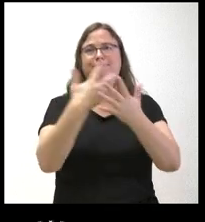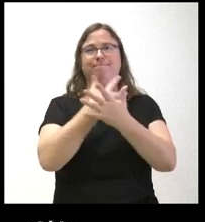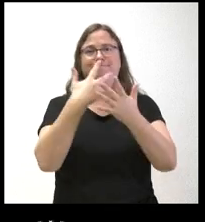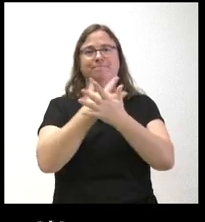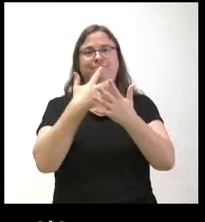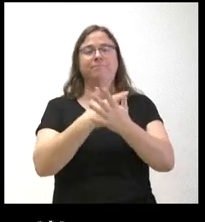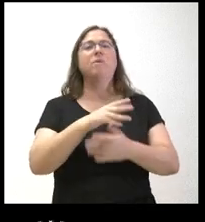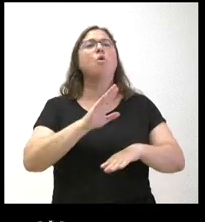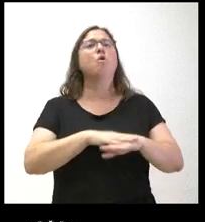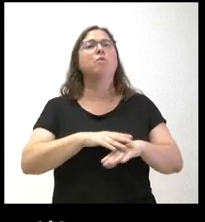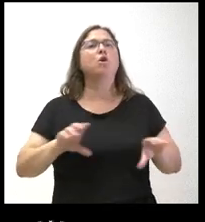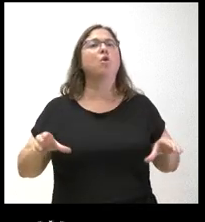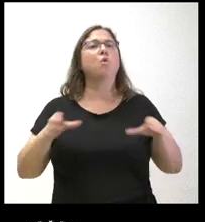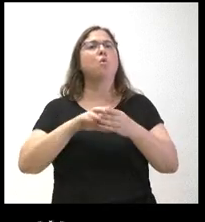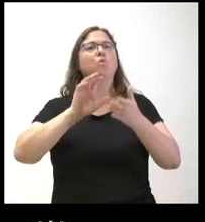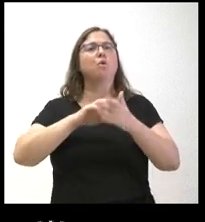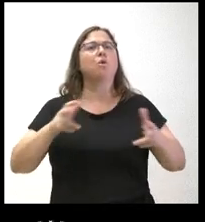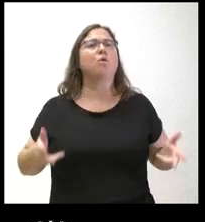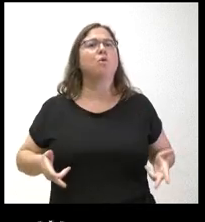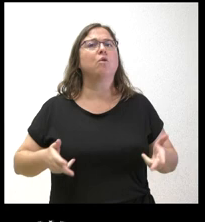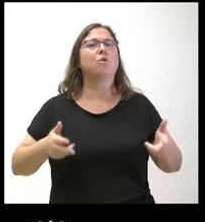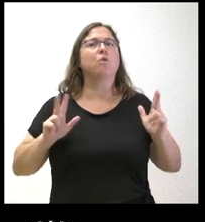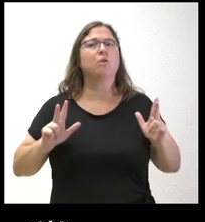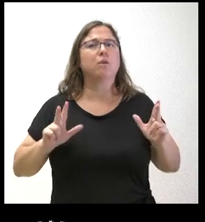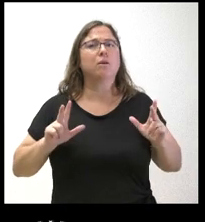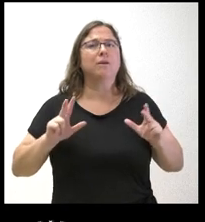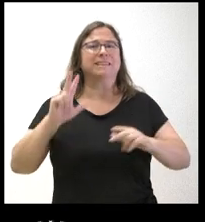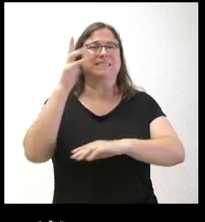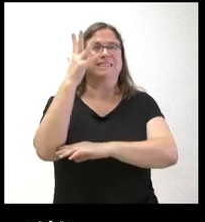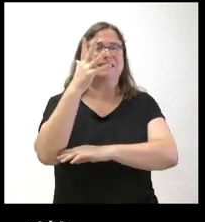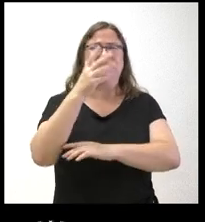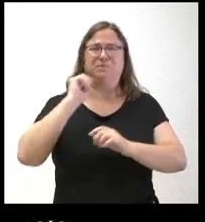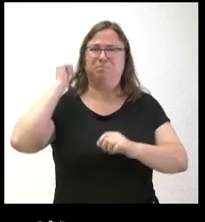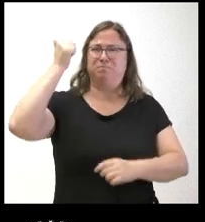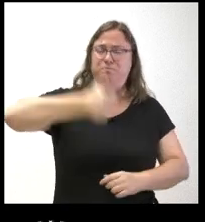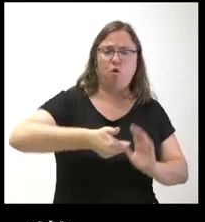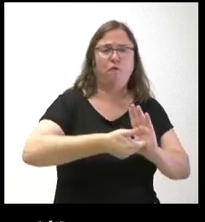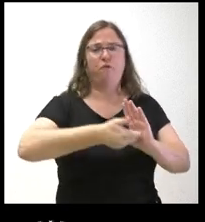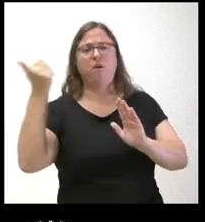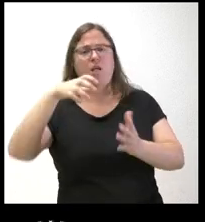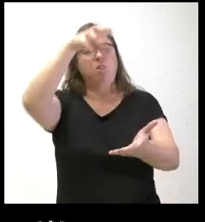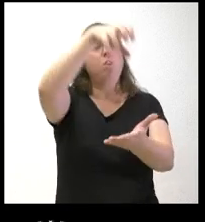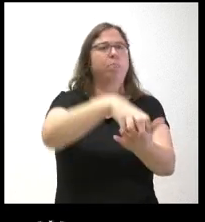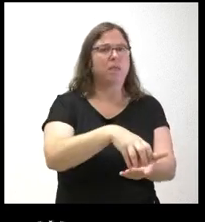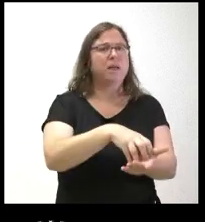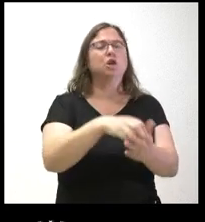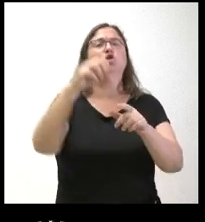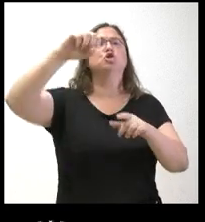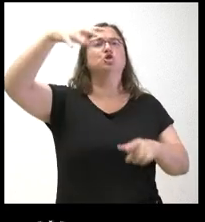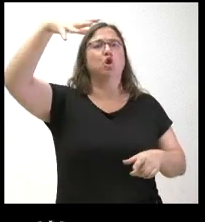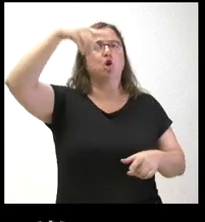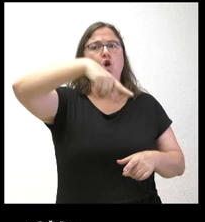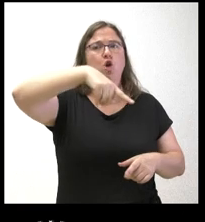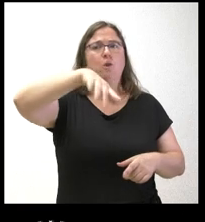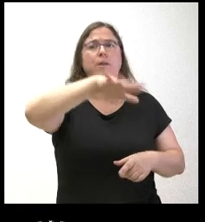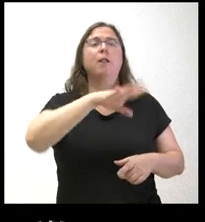por qué la junta está autorizando a arrancar viñedo centenario en el bierzo para plantar placas solares Ni más ni menos que desde el municipio